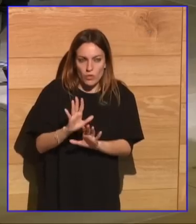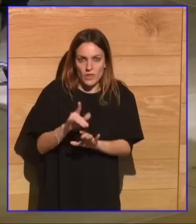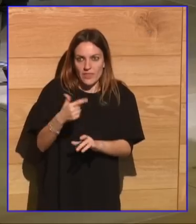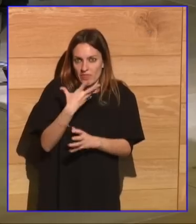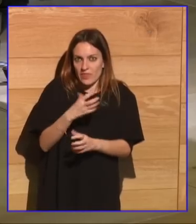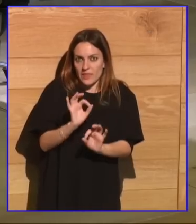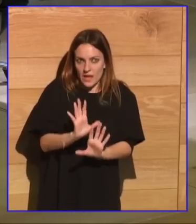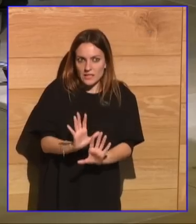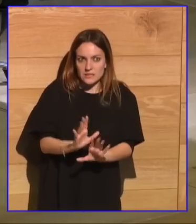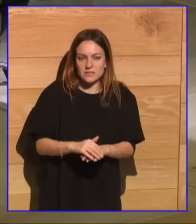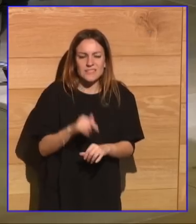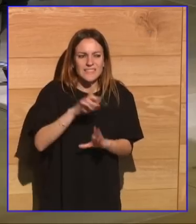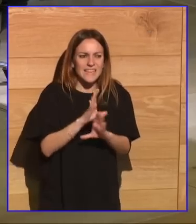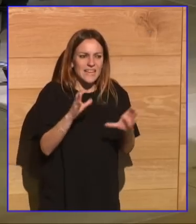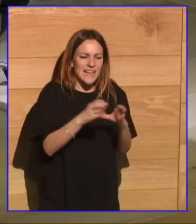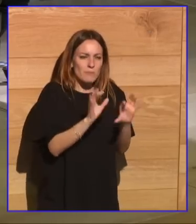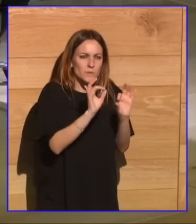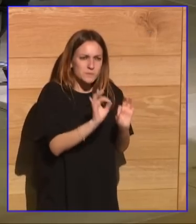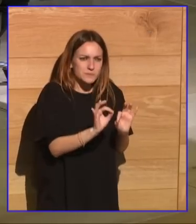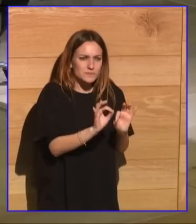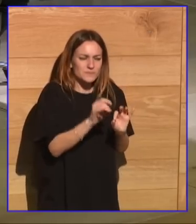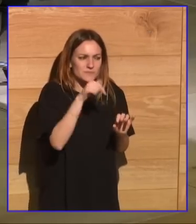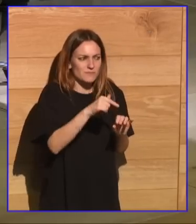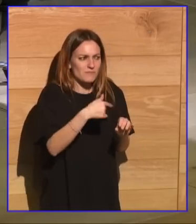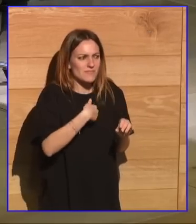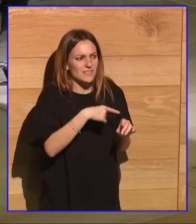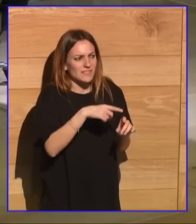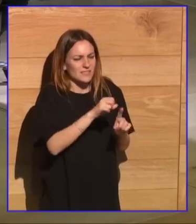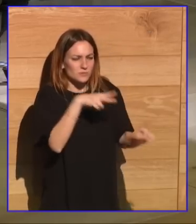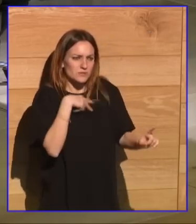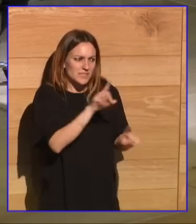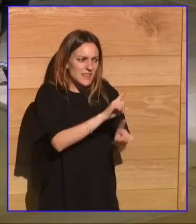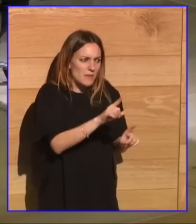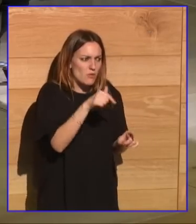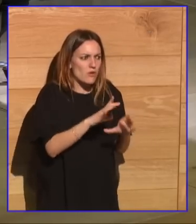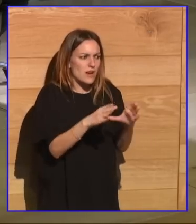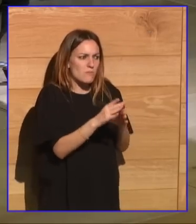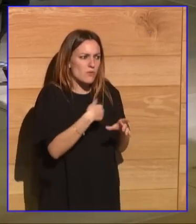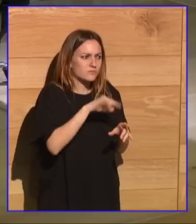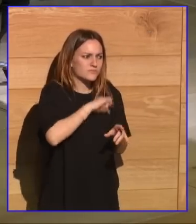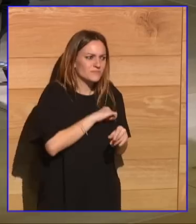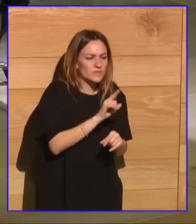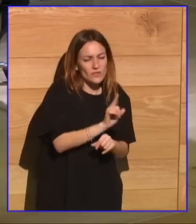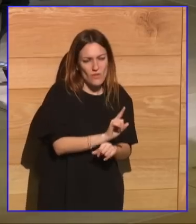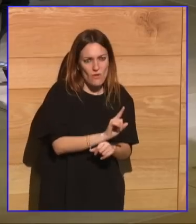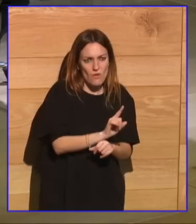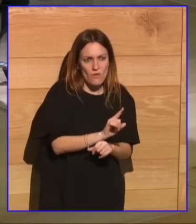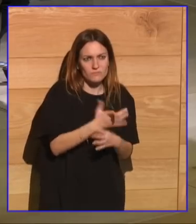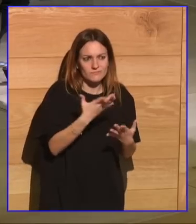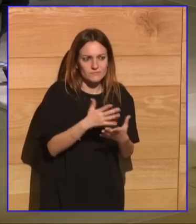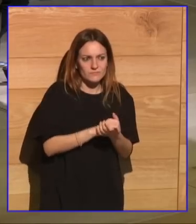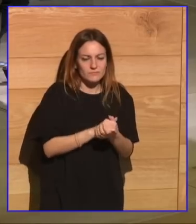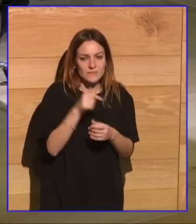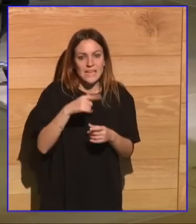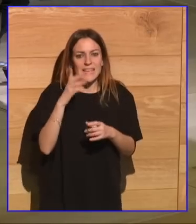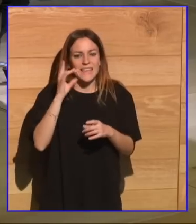hablamos tragedia, de un ¿no? campo de concentración. Tampoco es esa tu percepción. Tampoco era un campo de concentración, claro. Nuestra idea de campo de concentración es el de la Segunda